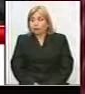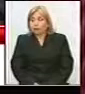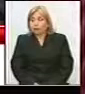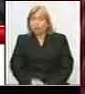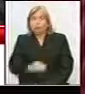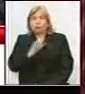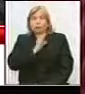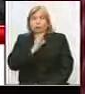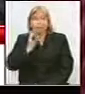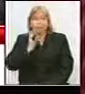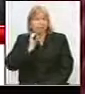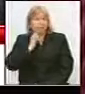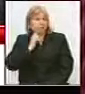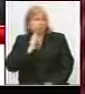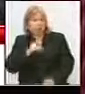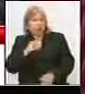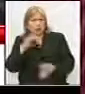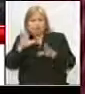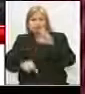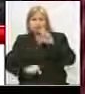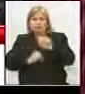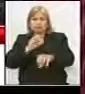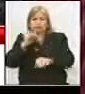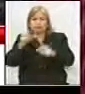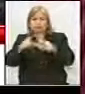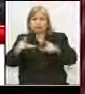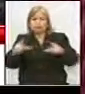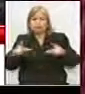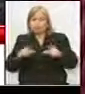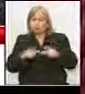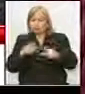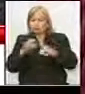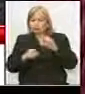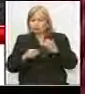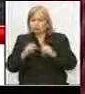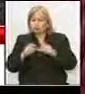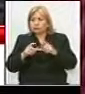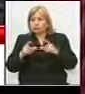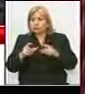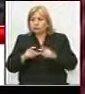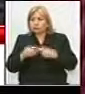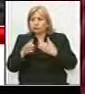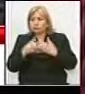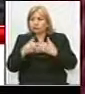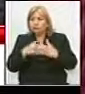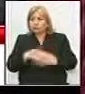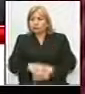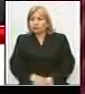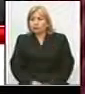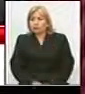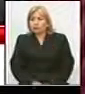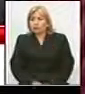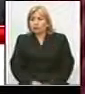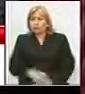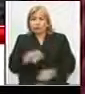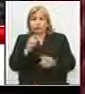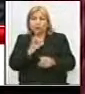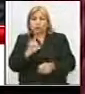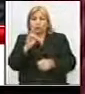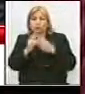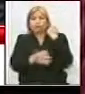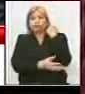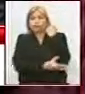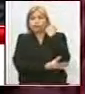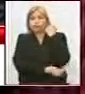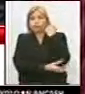Callao? Hay mucha gente que invade terrenos. Invade, lo cerca, presidenta, utiliza gente pobre, los